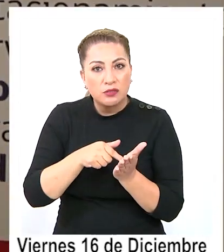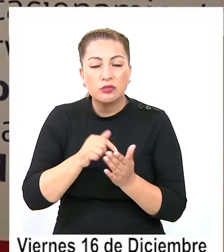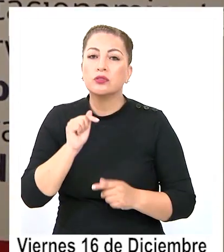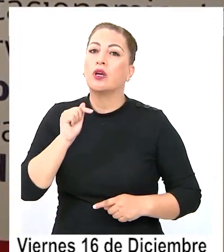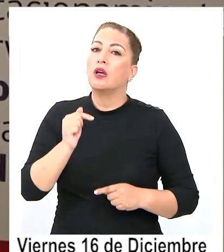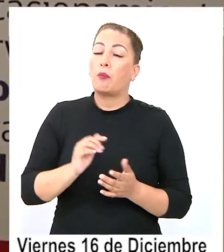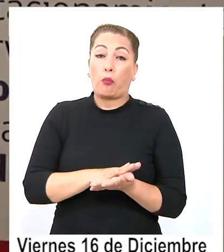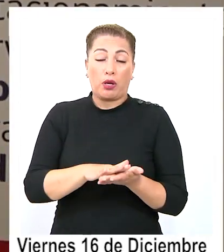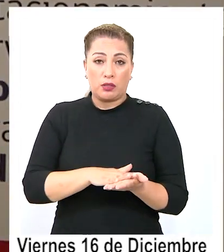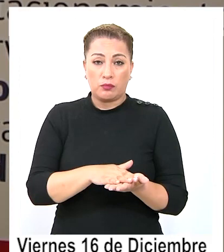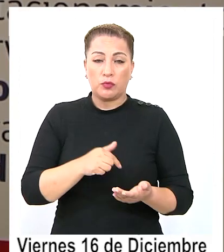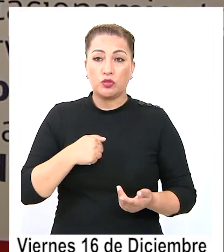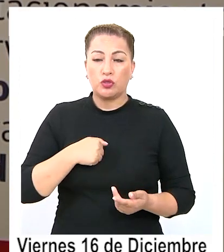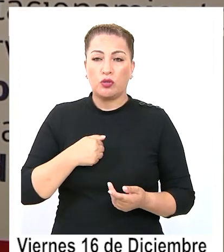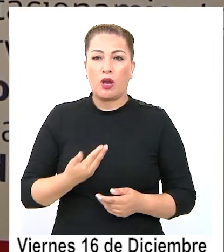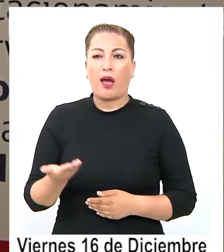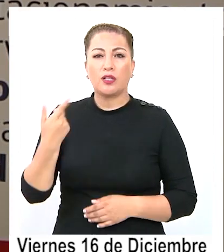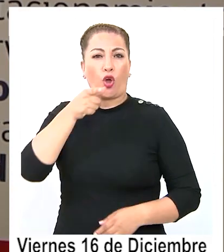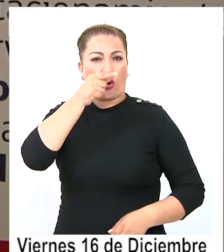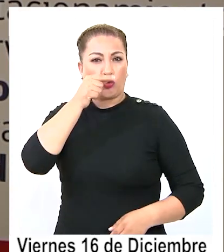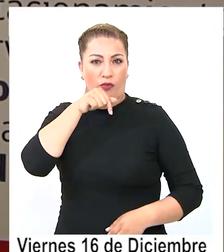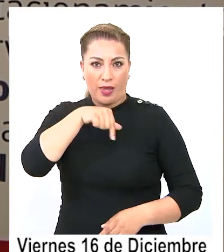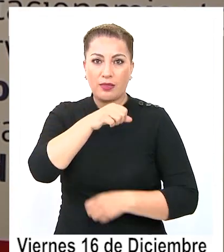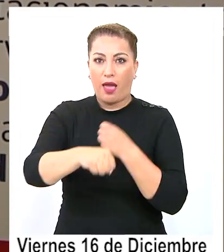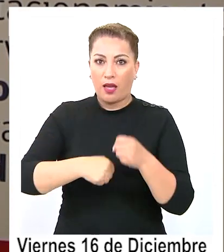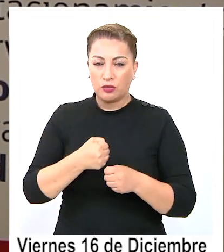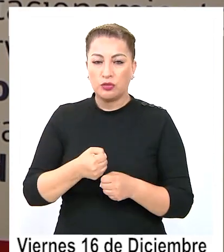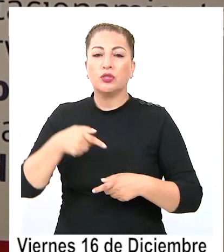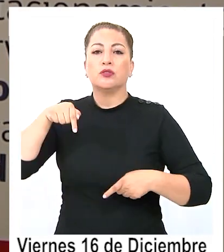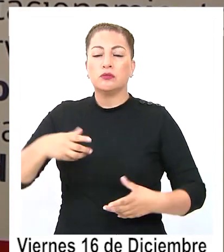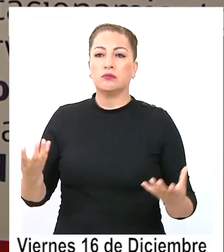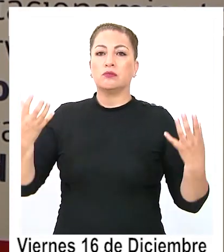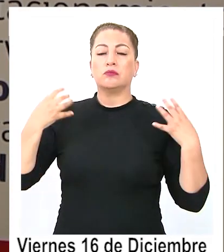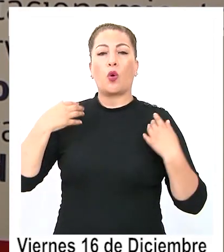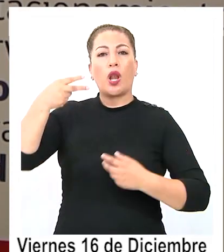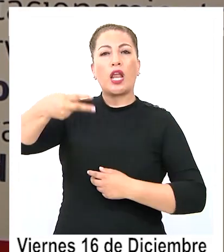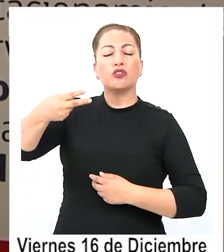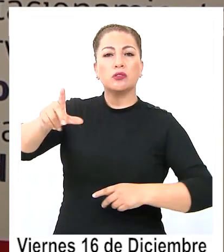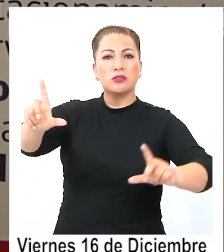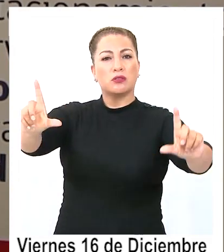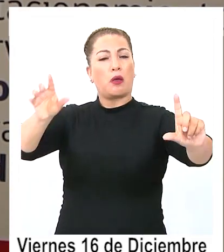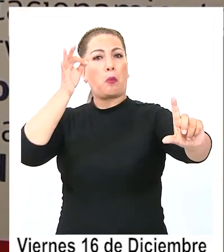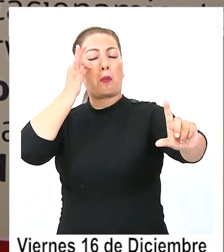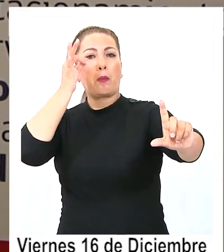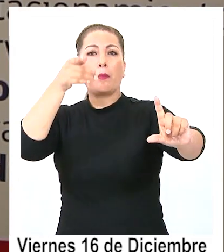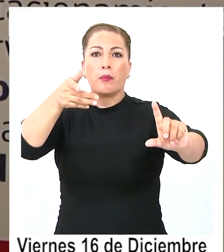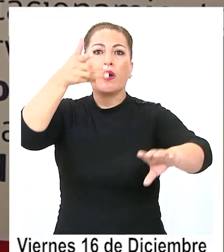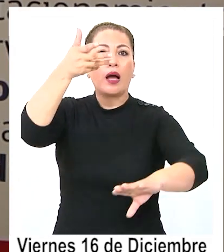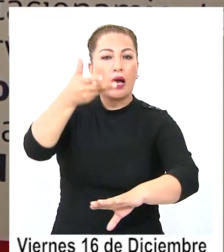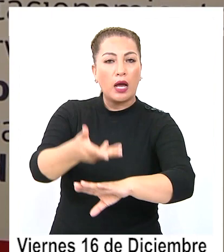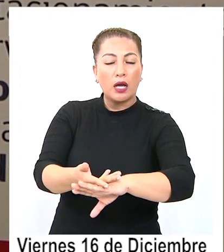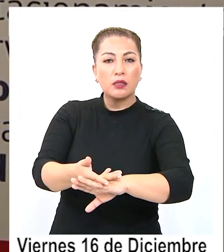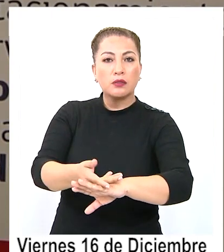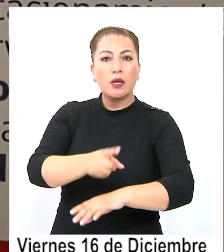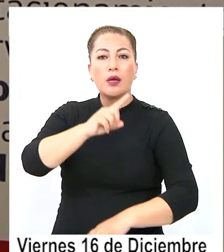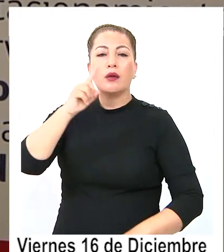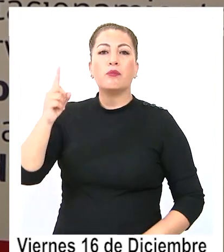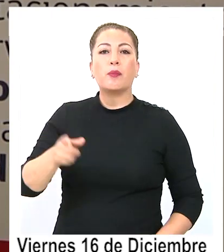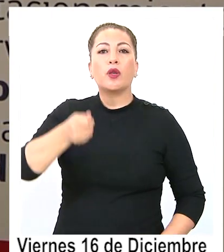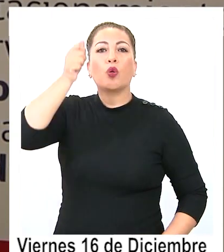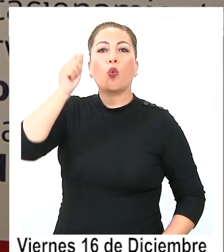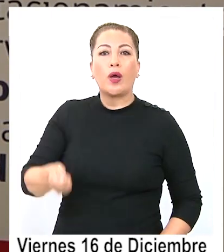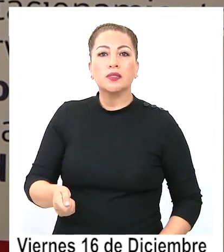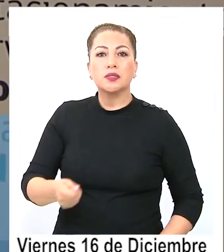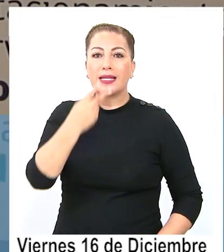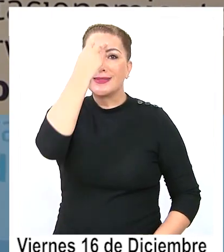ejemplo. Yo cuando asumo en octubre de este año veo la noticia de que tenemos un primer juez con